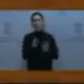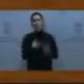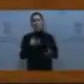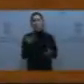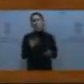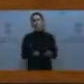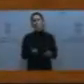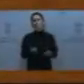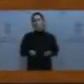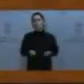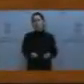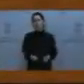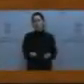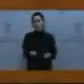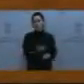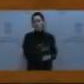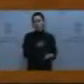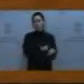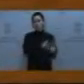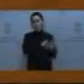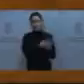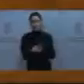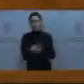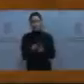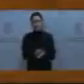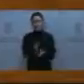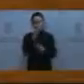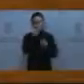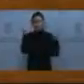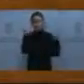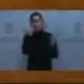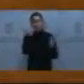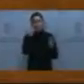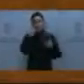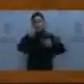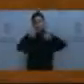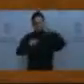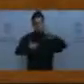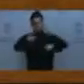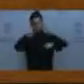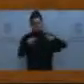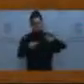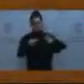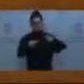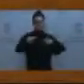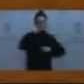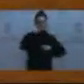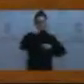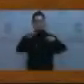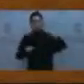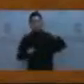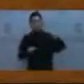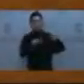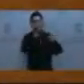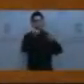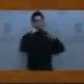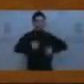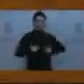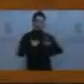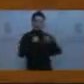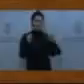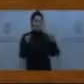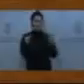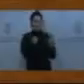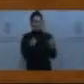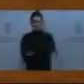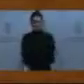esos costes ligados a la prestación de los servicios públicos, que es realmente una carencia importante para esta comunidad. En definitiva,